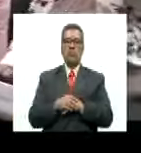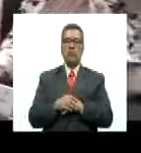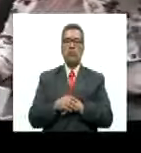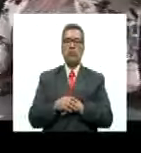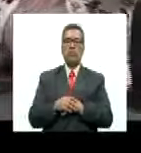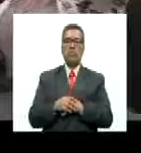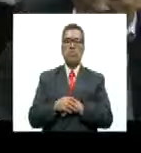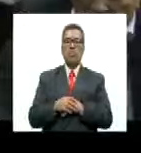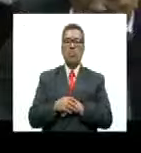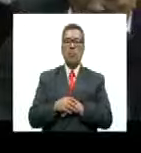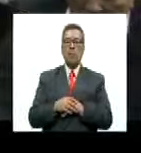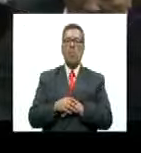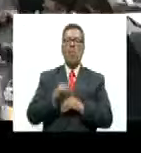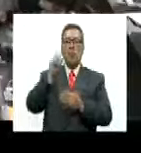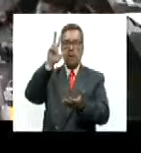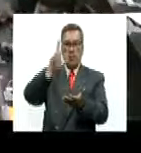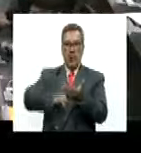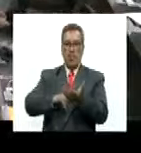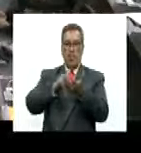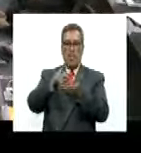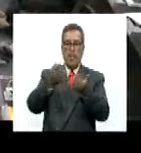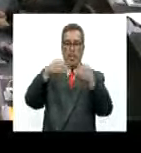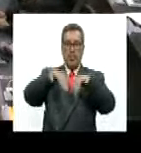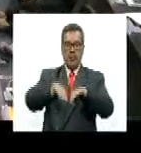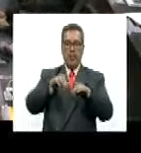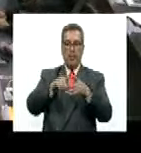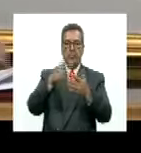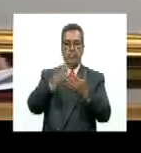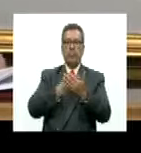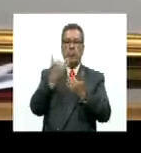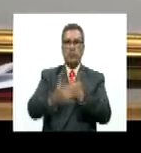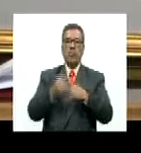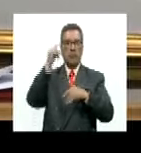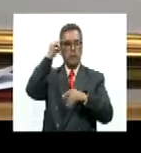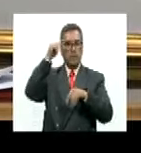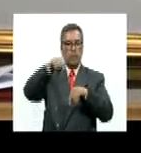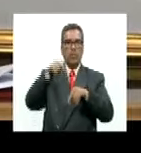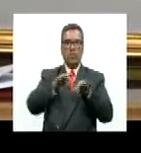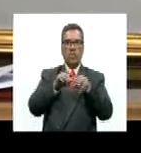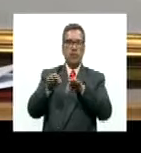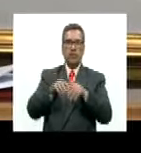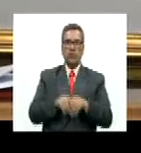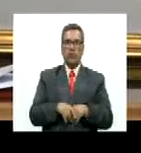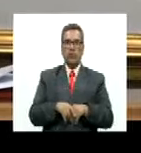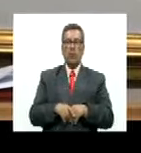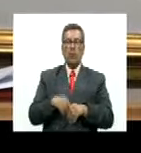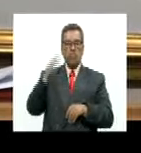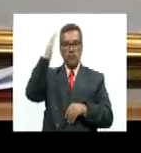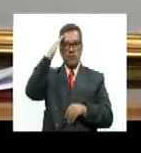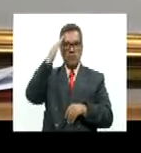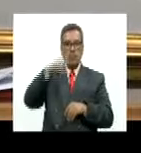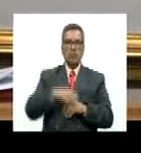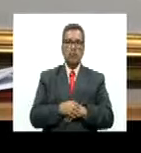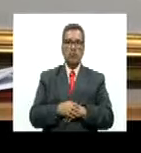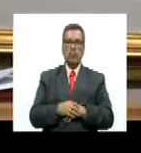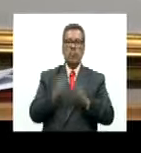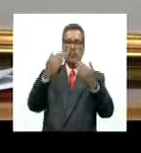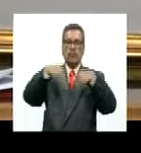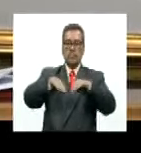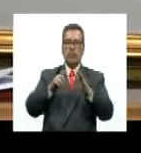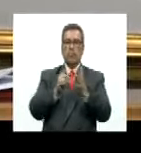acostumbrada. Aprobado. Incluya el proyecto en el orden del día, ciudadana secretaria. En cuenta. Siguiente